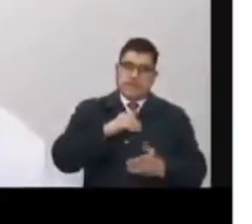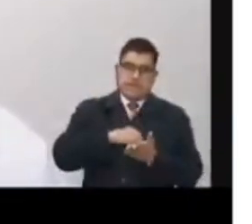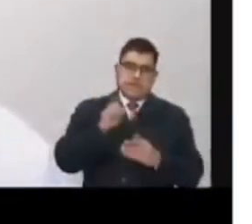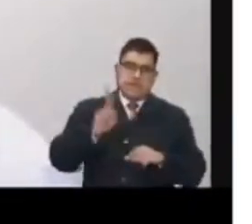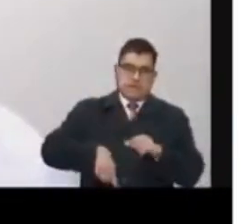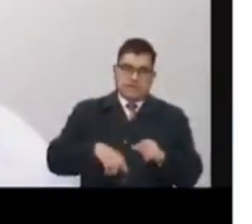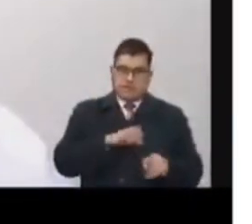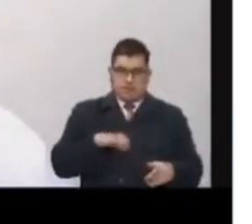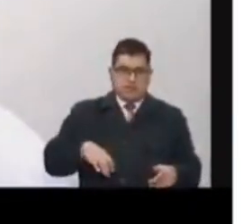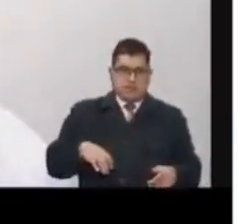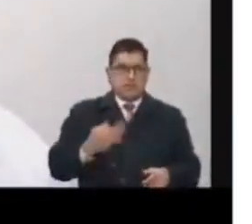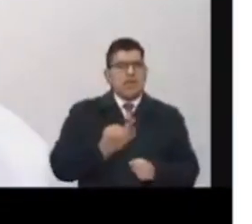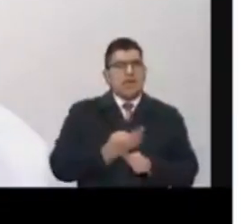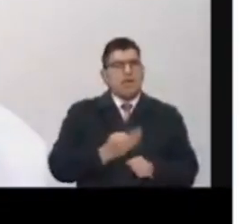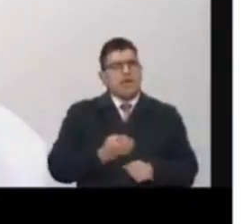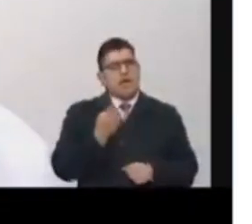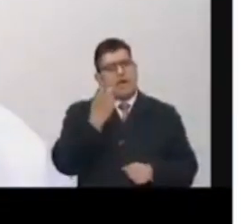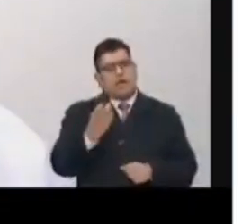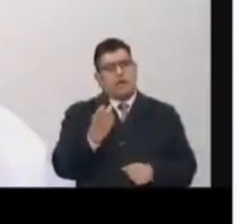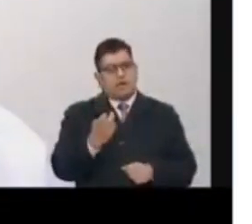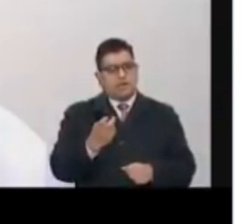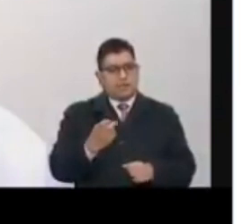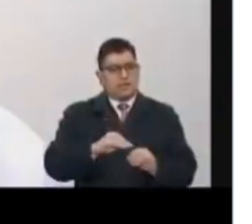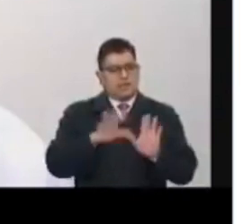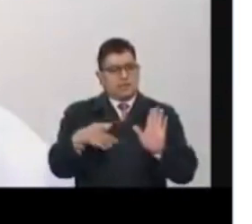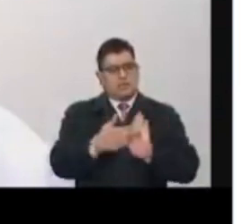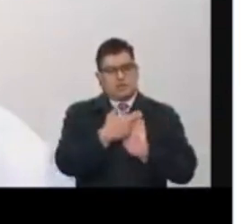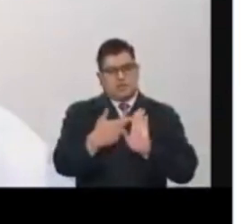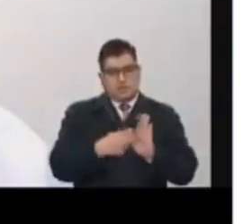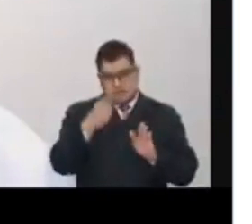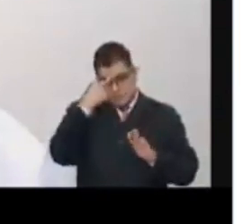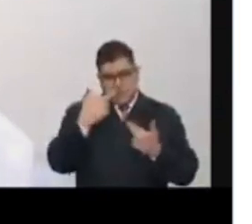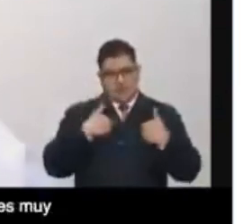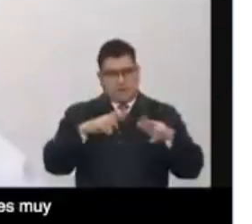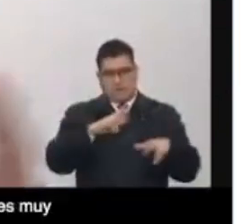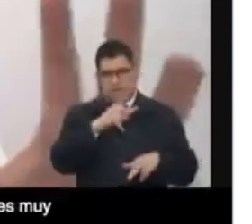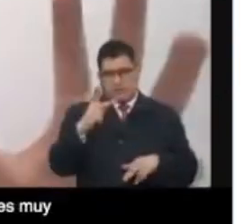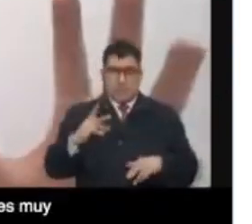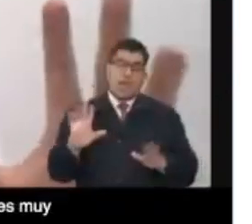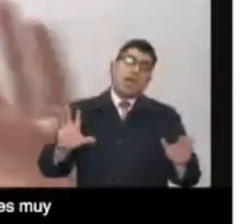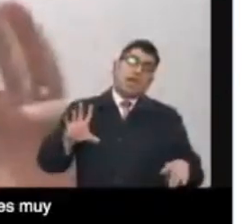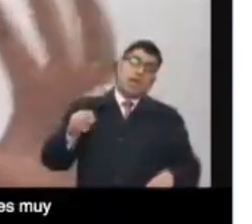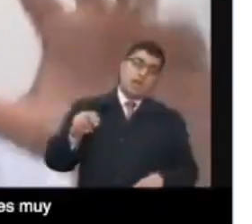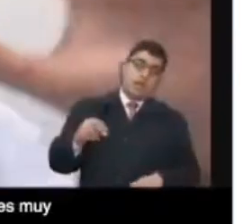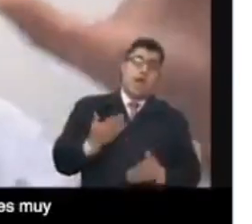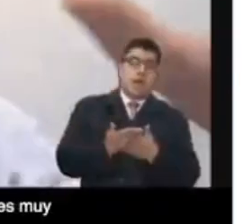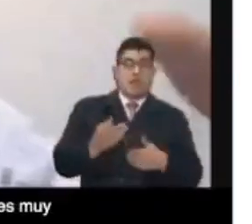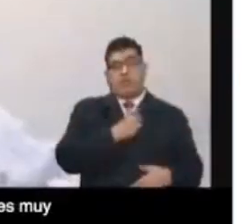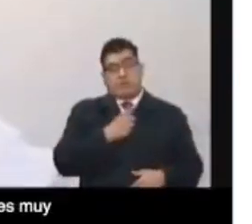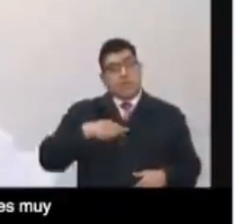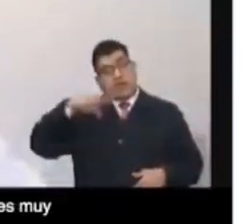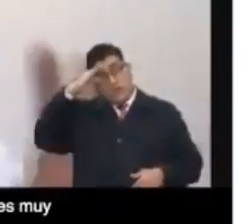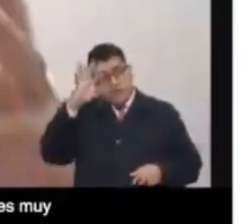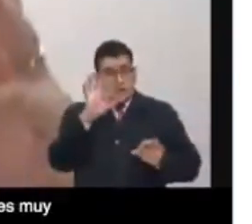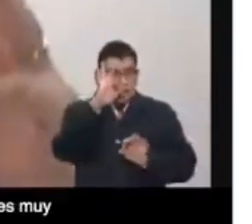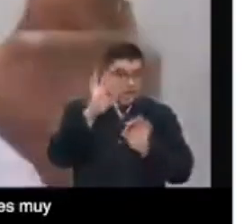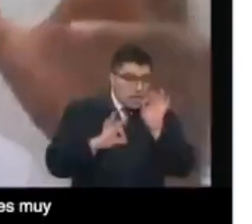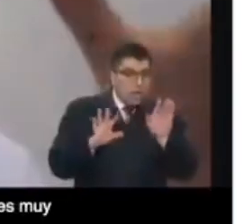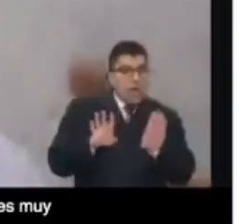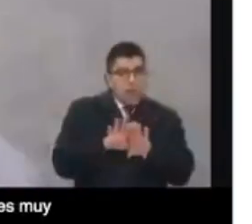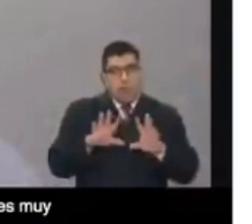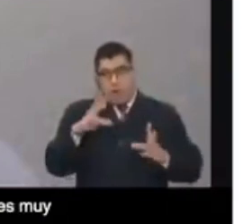aquí están muy claras las reglas para la representación proporcional a no ahora sí tenemos que hacer una interpretación